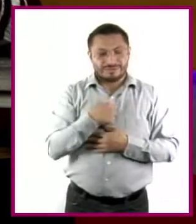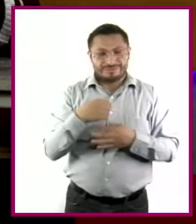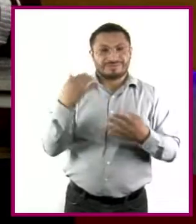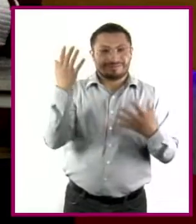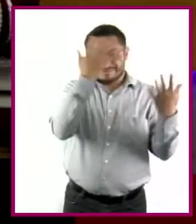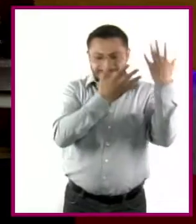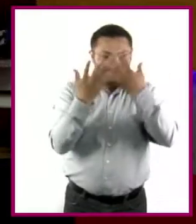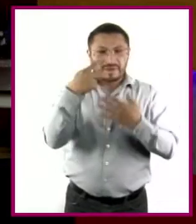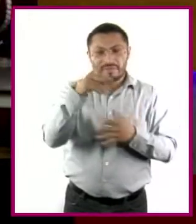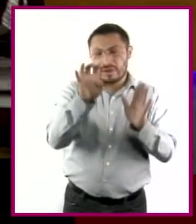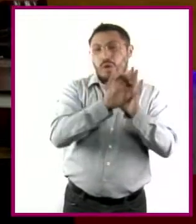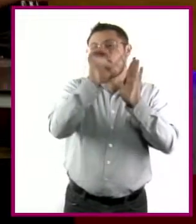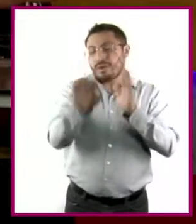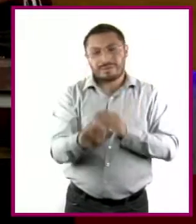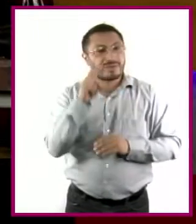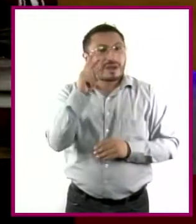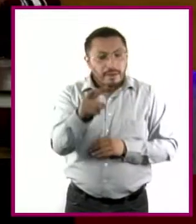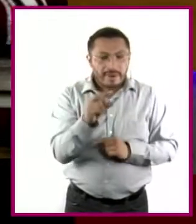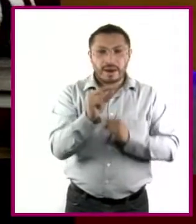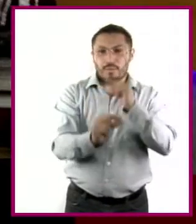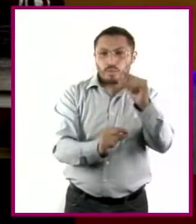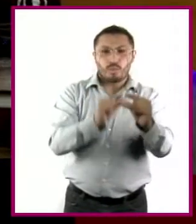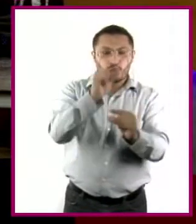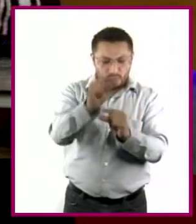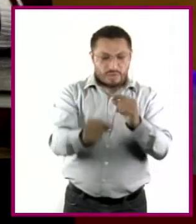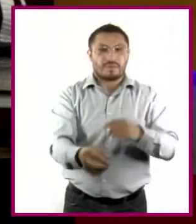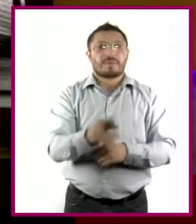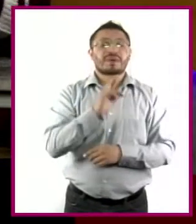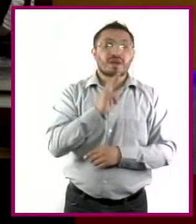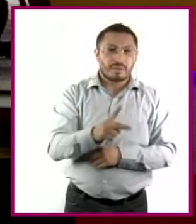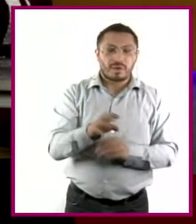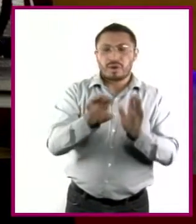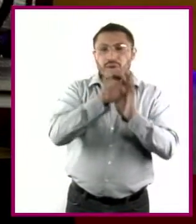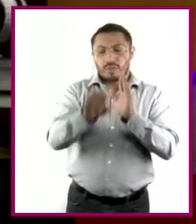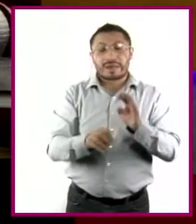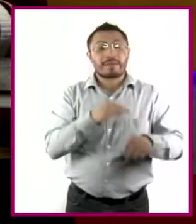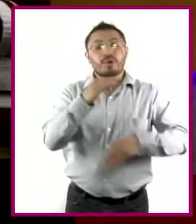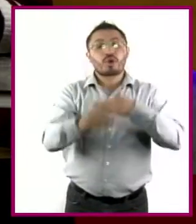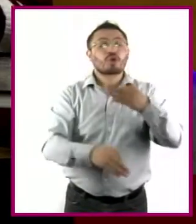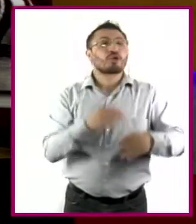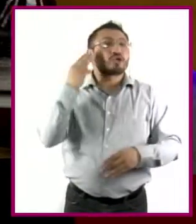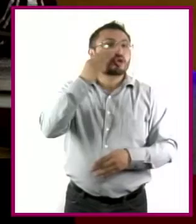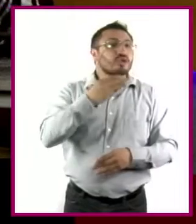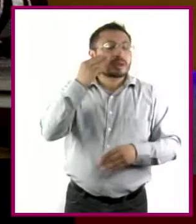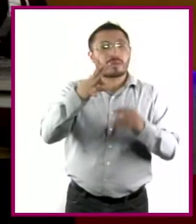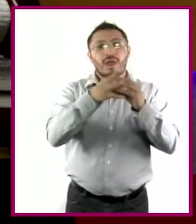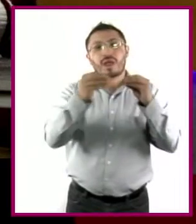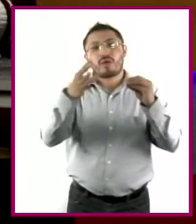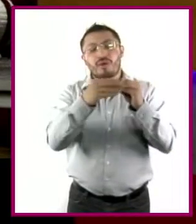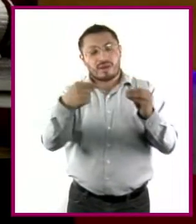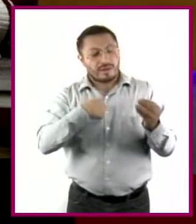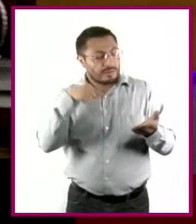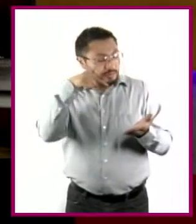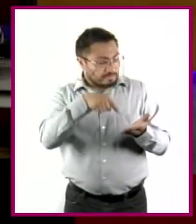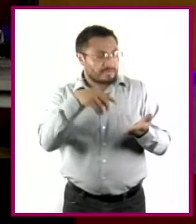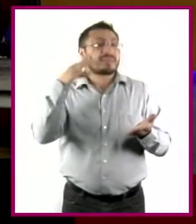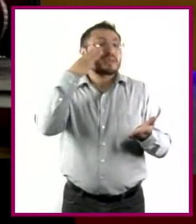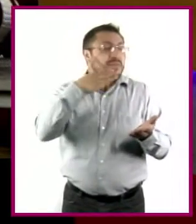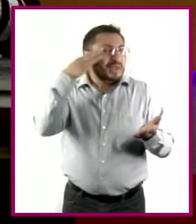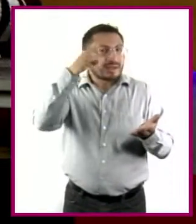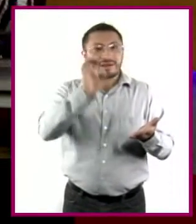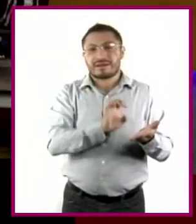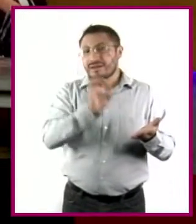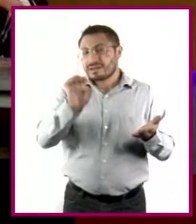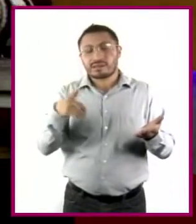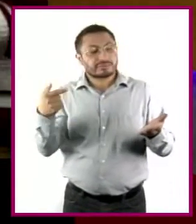un ejemplo veremos que no lo es tanto. Si decimos, todas las manzanas son frutas y yo tengo una manzana, por lo